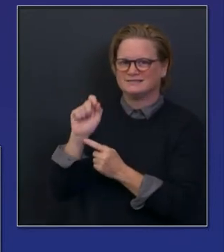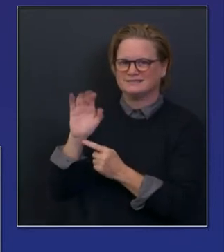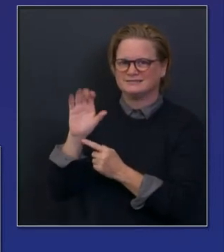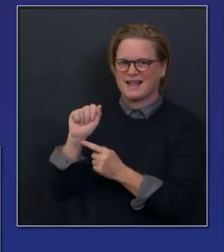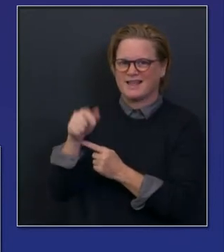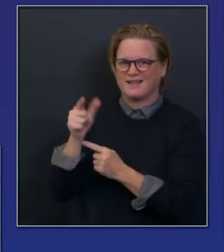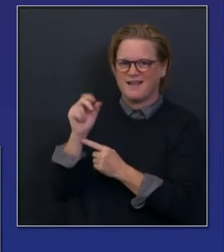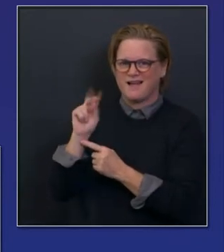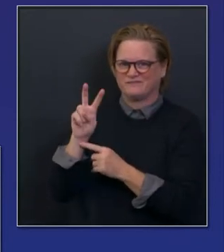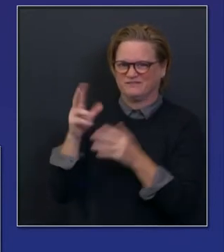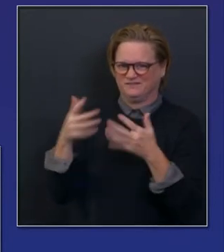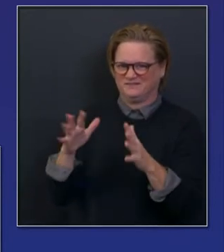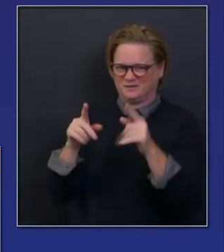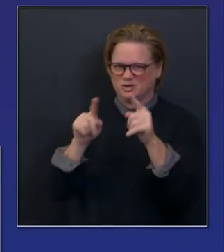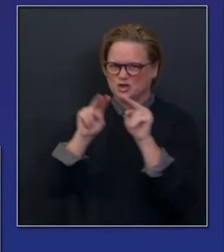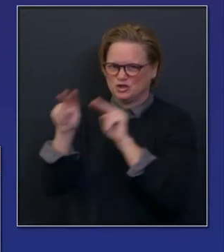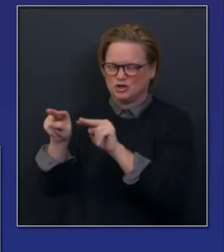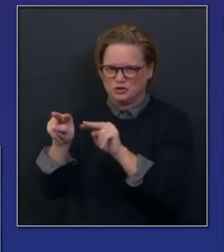web